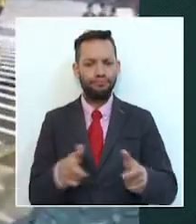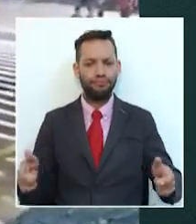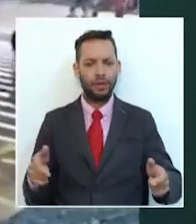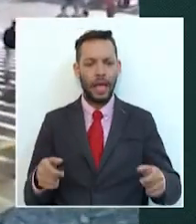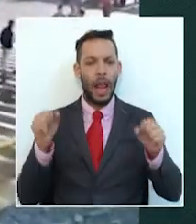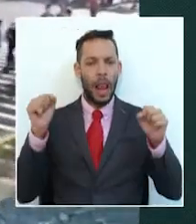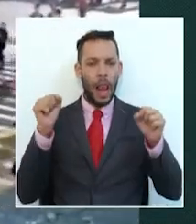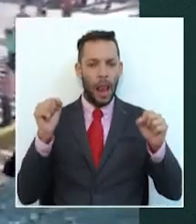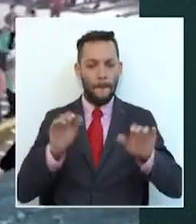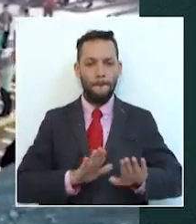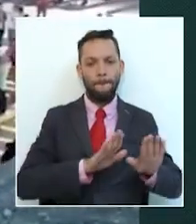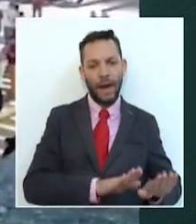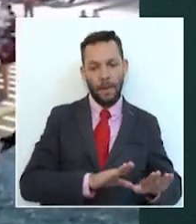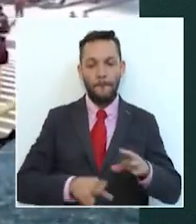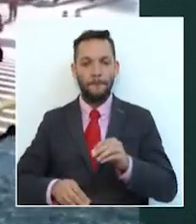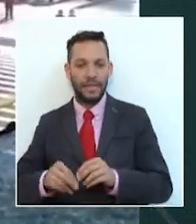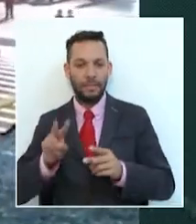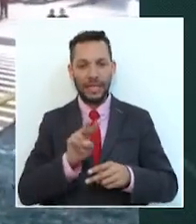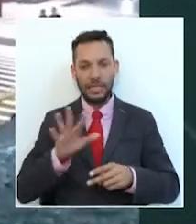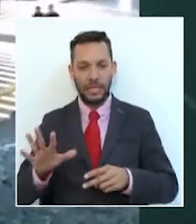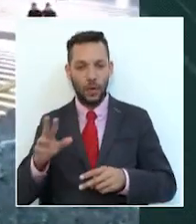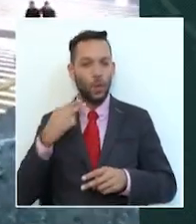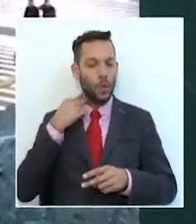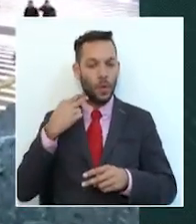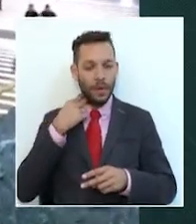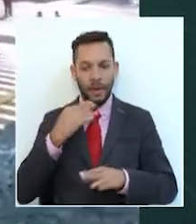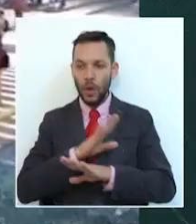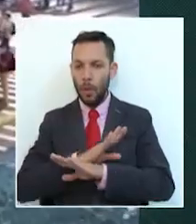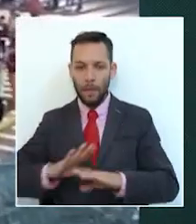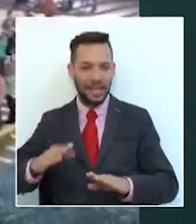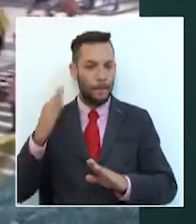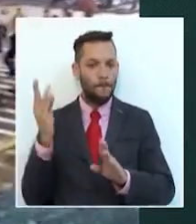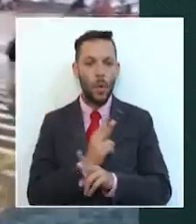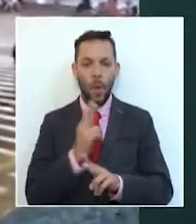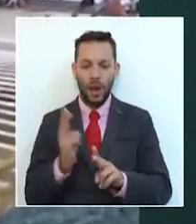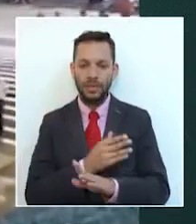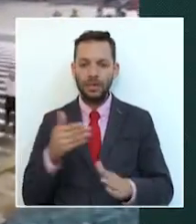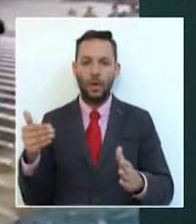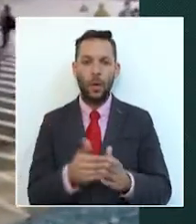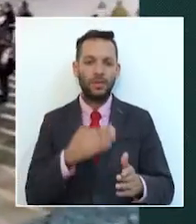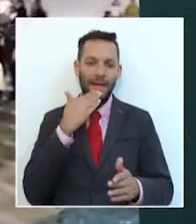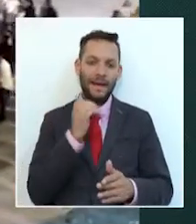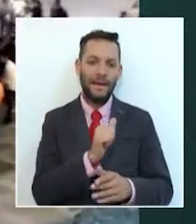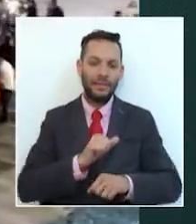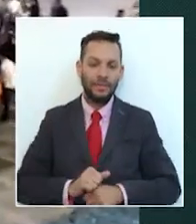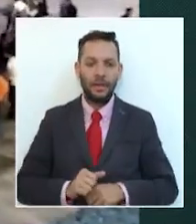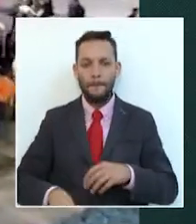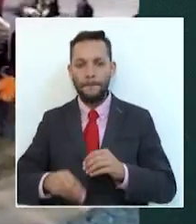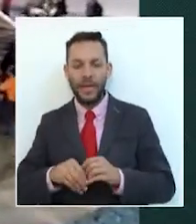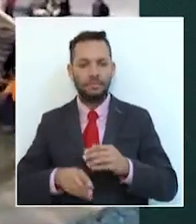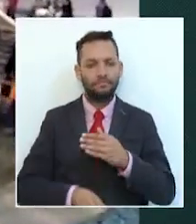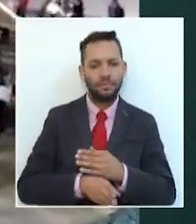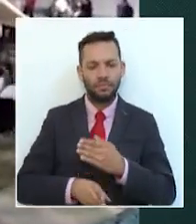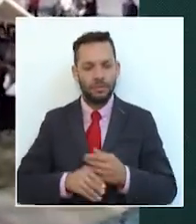primero también a este 25 de noviembre a la conmemoración de la lucha contra el maltrato a la mujer y también continúan apoyando las